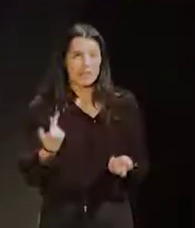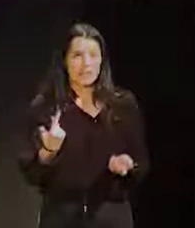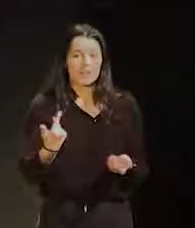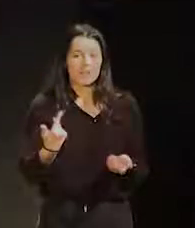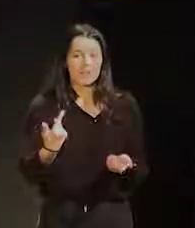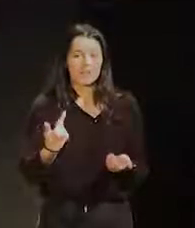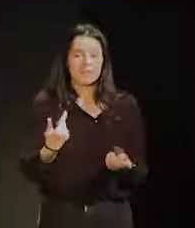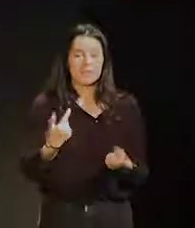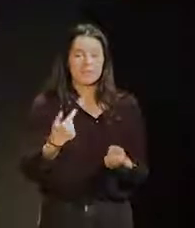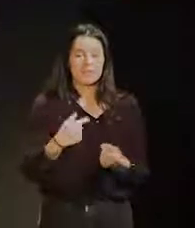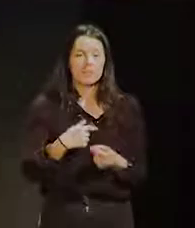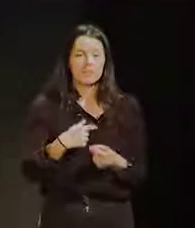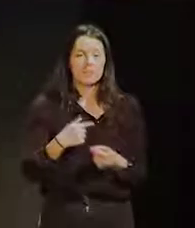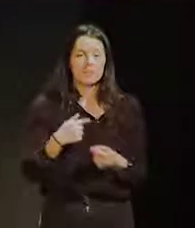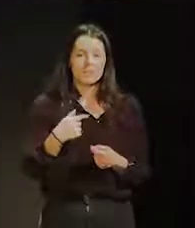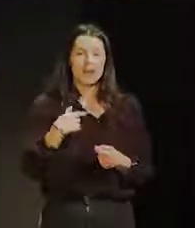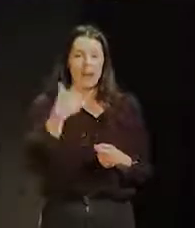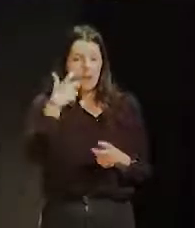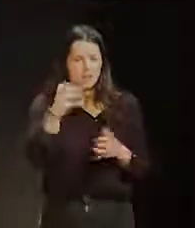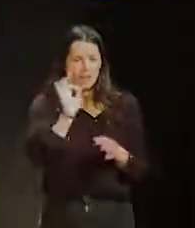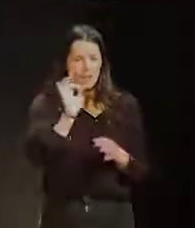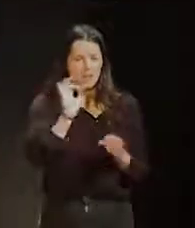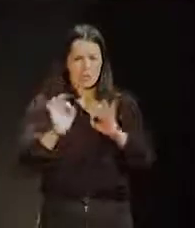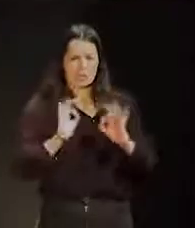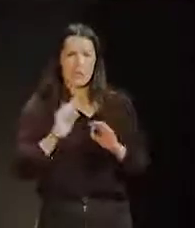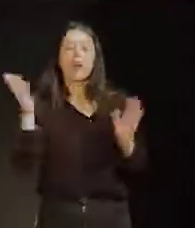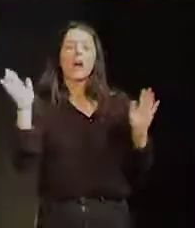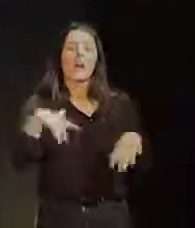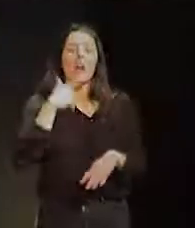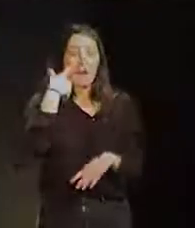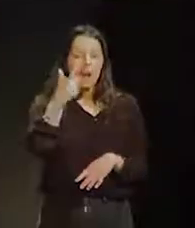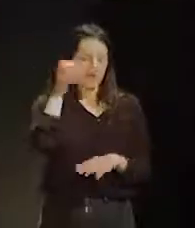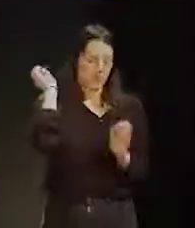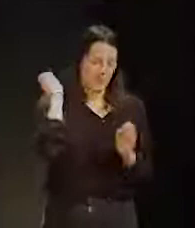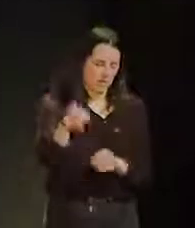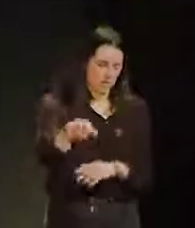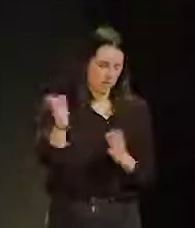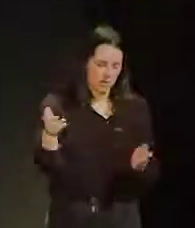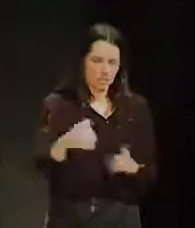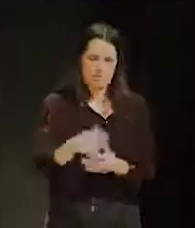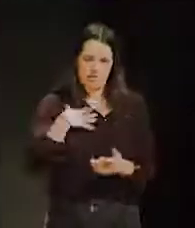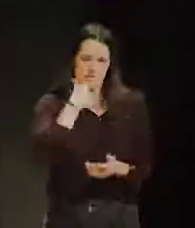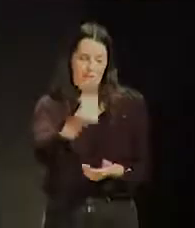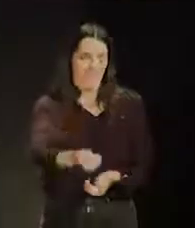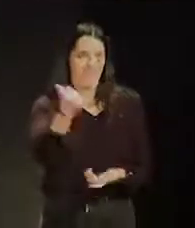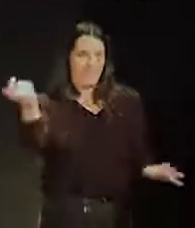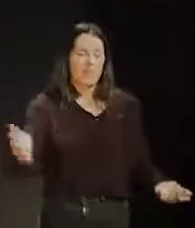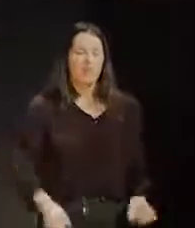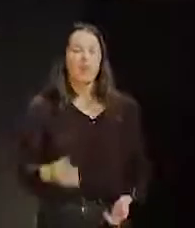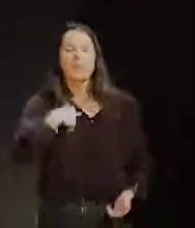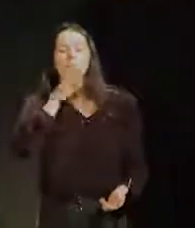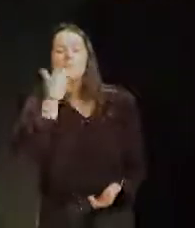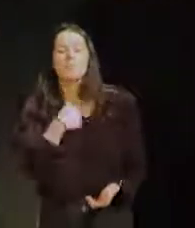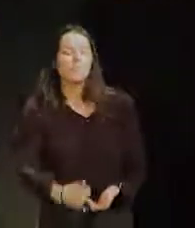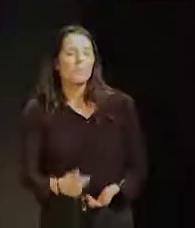Como consumidora de arte. ¿En el arte en o en el teatro? Sí. ¿En arte? Ah, ok. Allora, más simple. A mí me